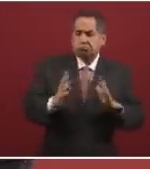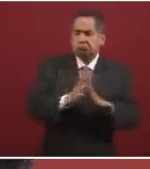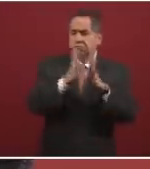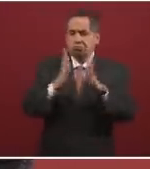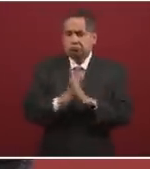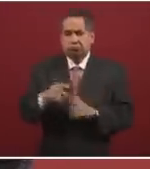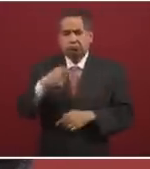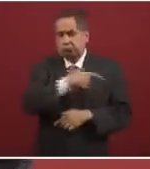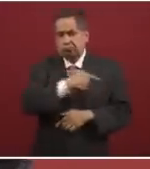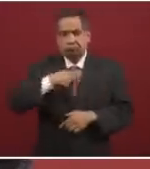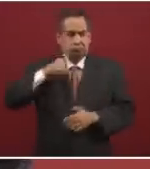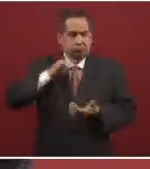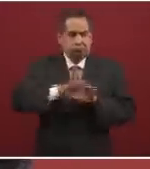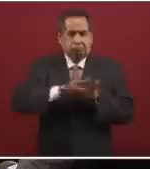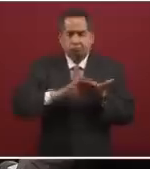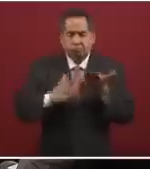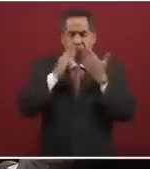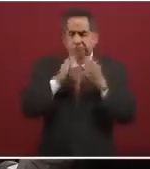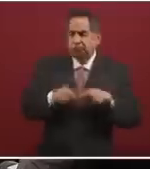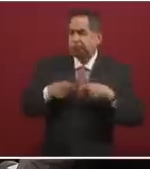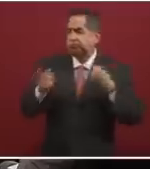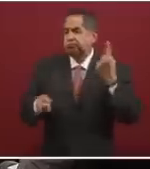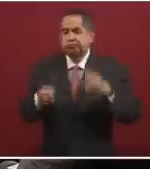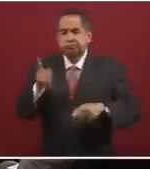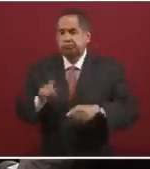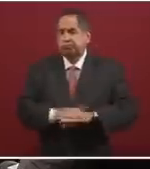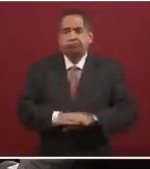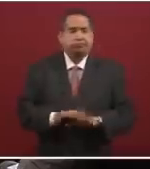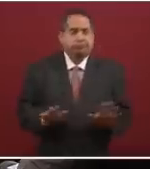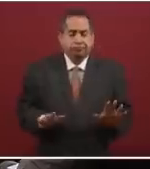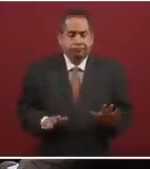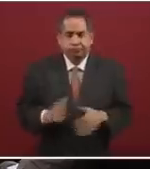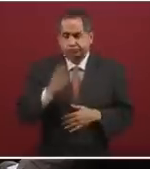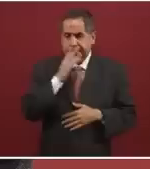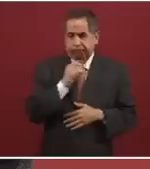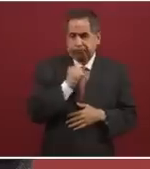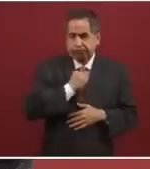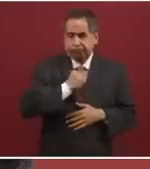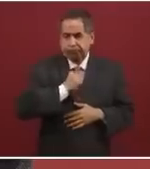ninguna influencia. Entonces, no hay